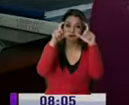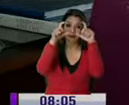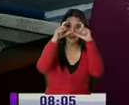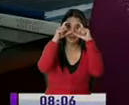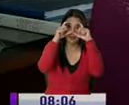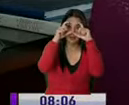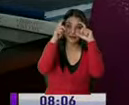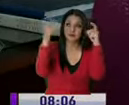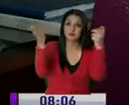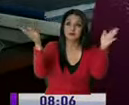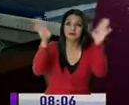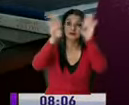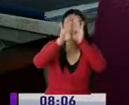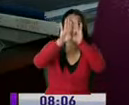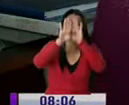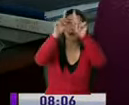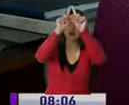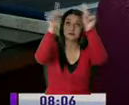protección, cerrar ventanas,